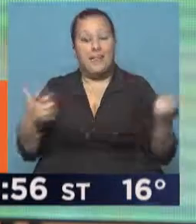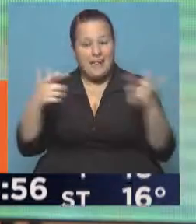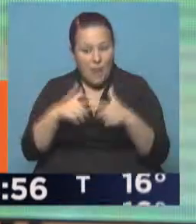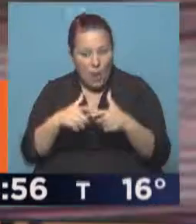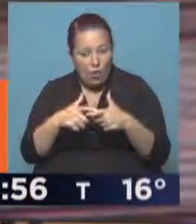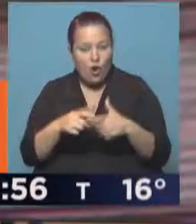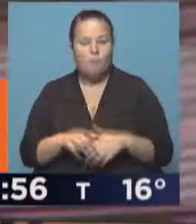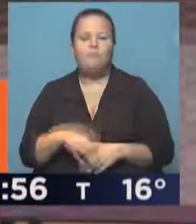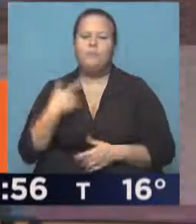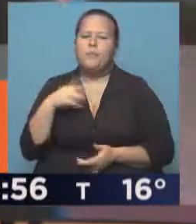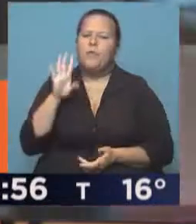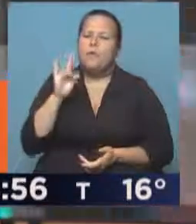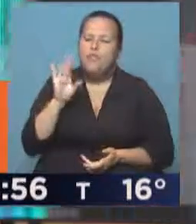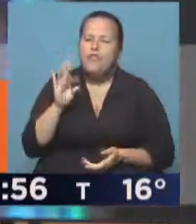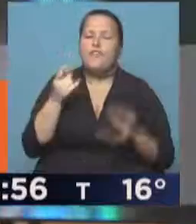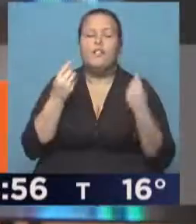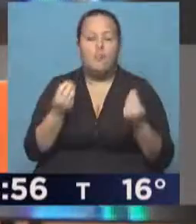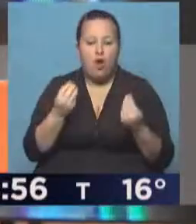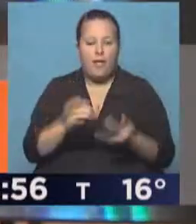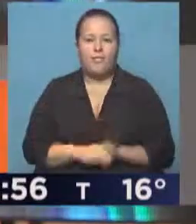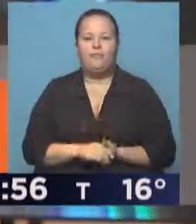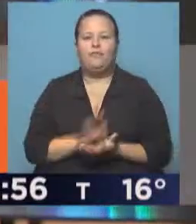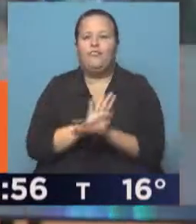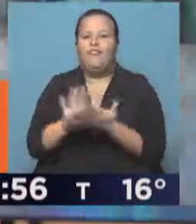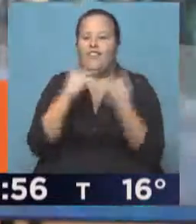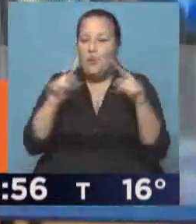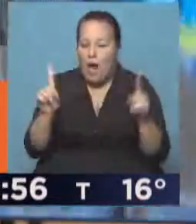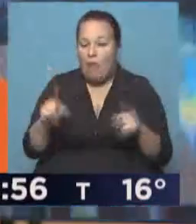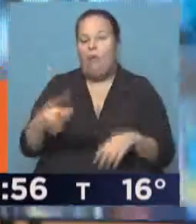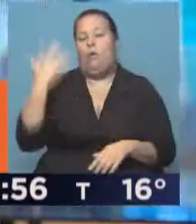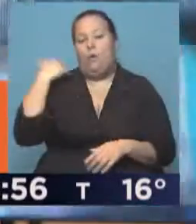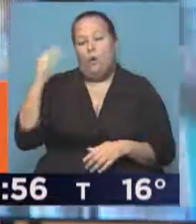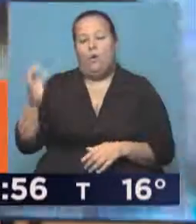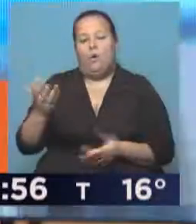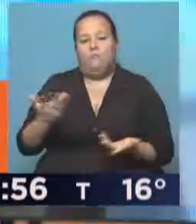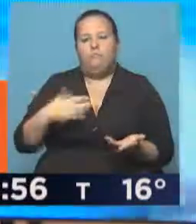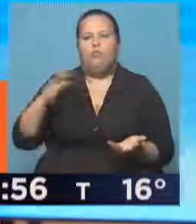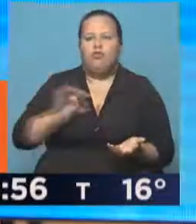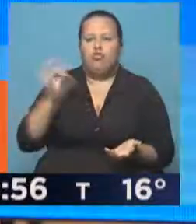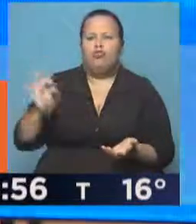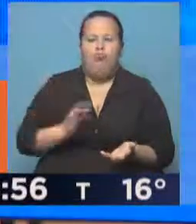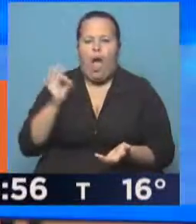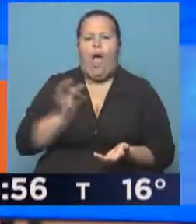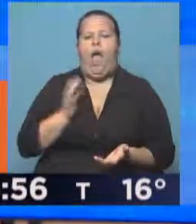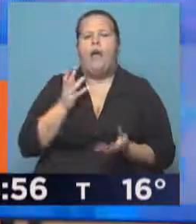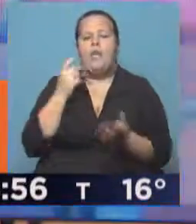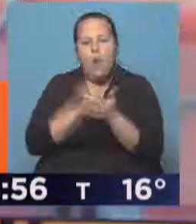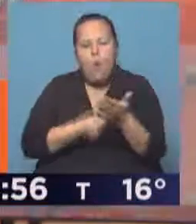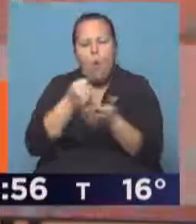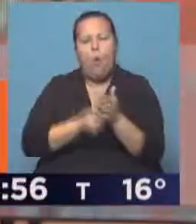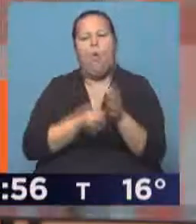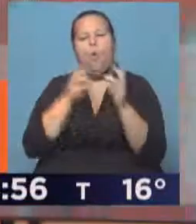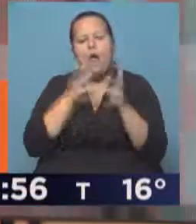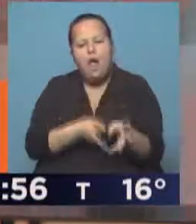nos cuesta y encendido de que es algo nuevo después de tantos tiempo y tantos años de pelea de